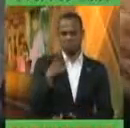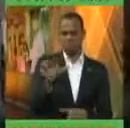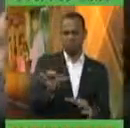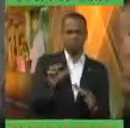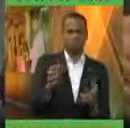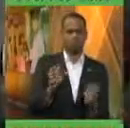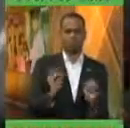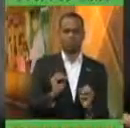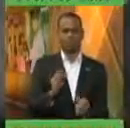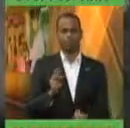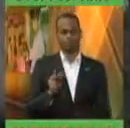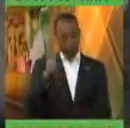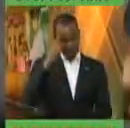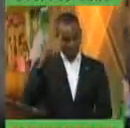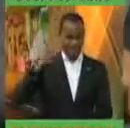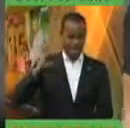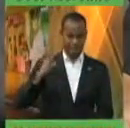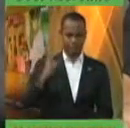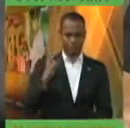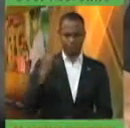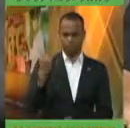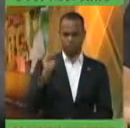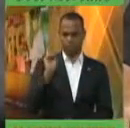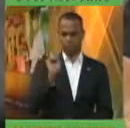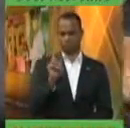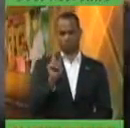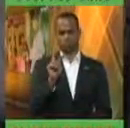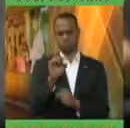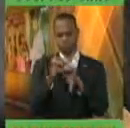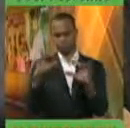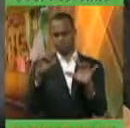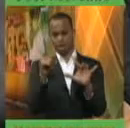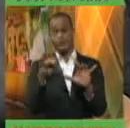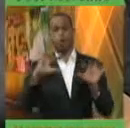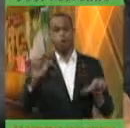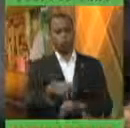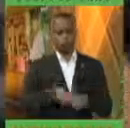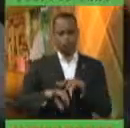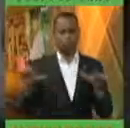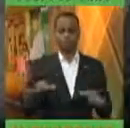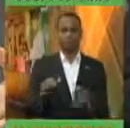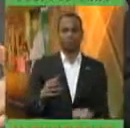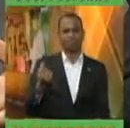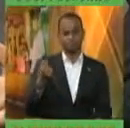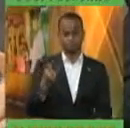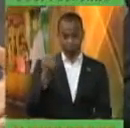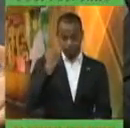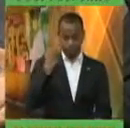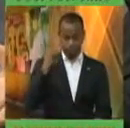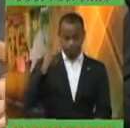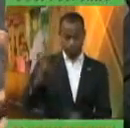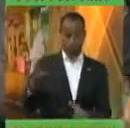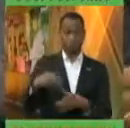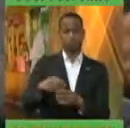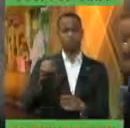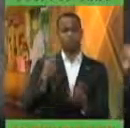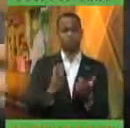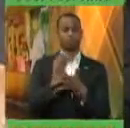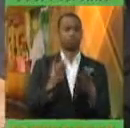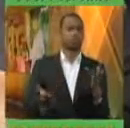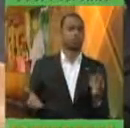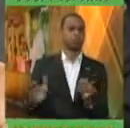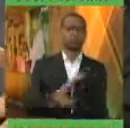como personas productivas y de lo que les digo pero si lo vamos a incluir es para que tengan derecho pleno entonces yo